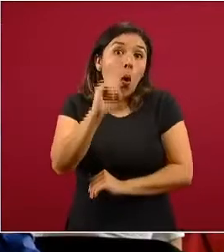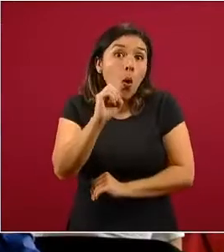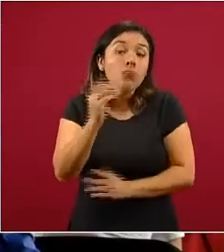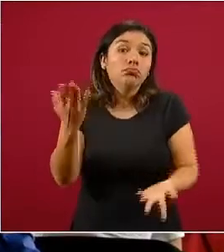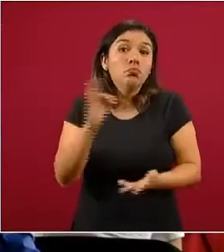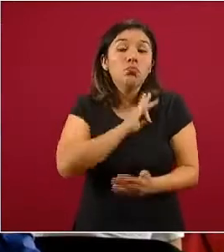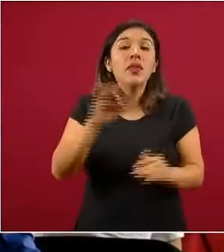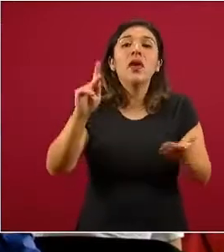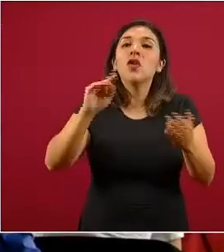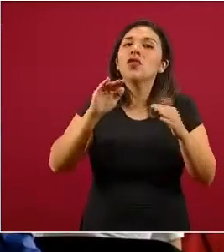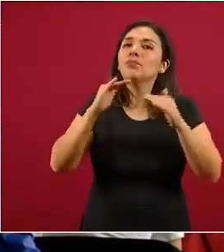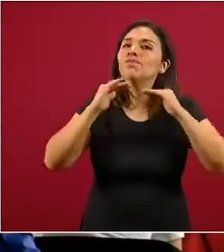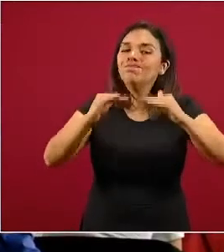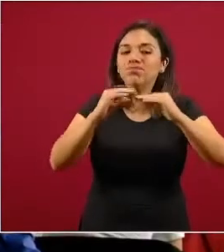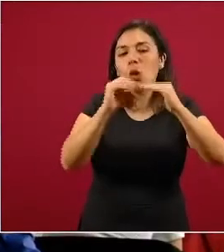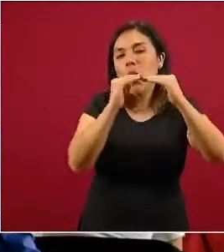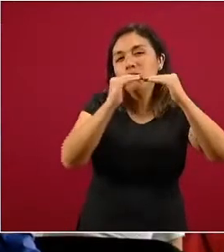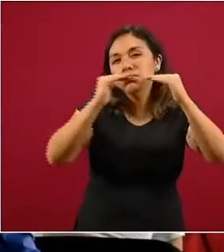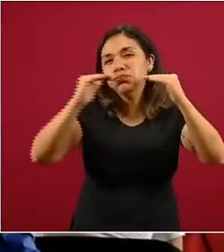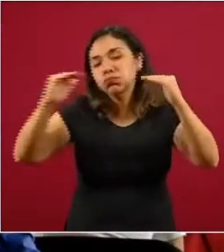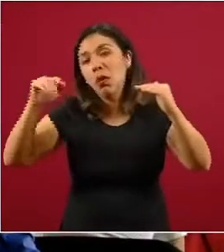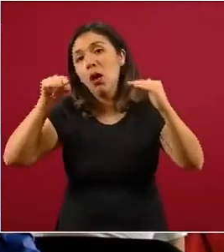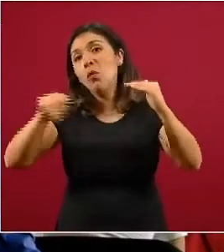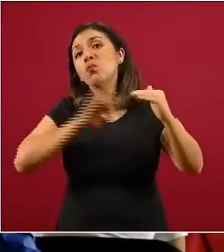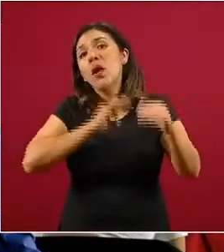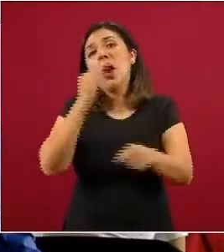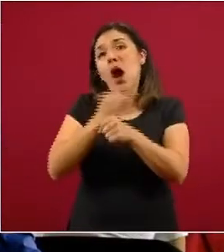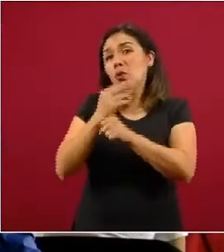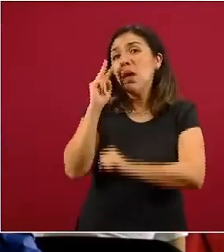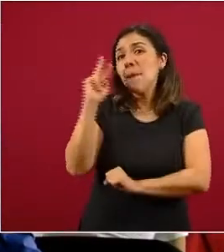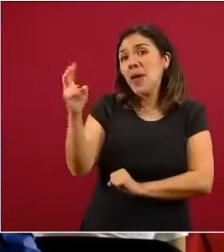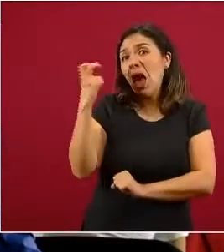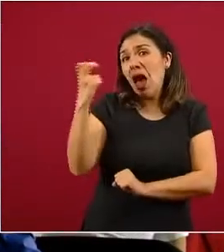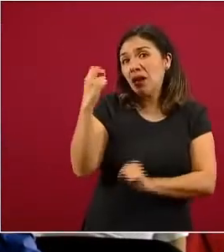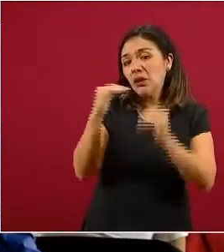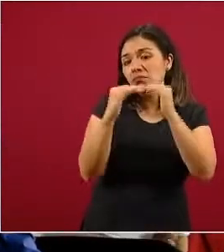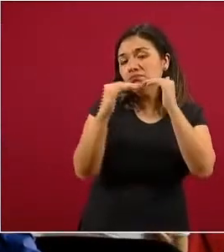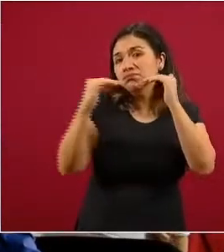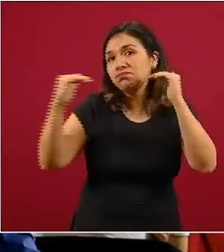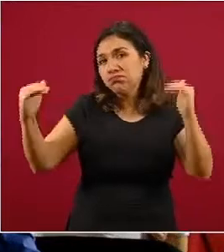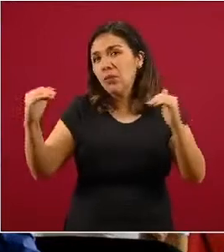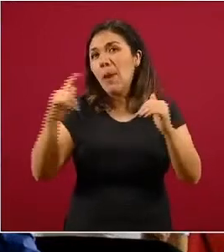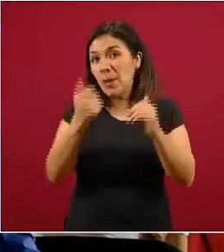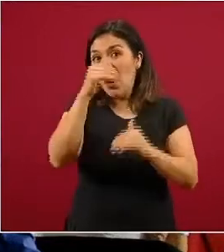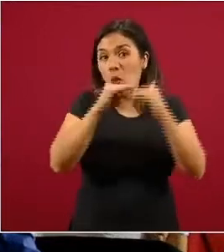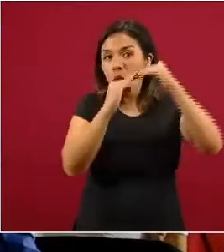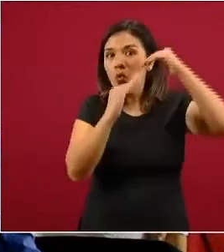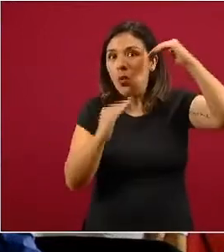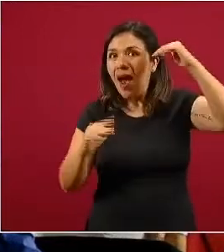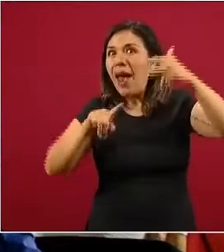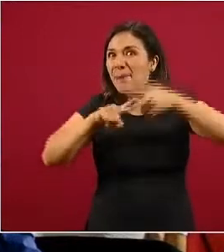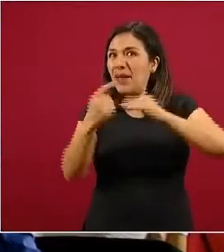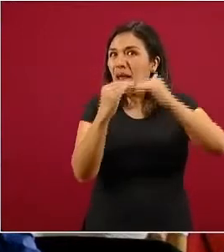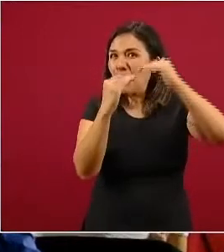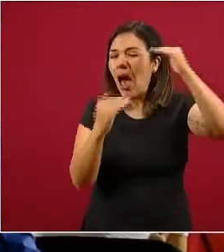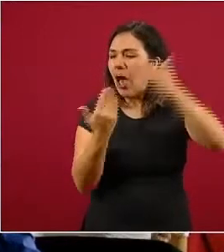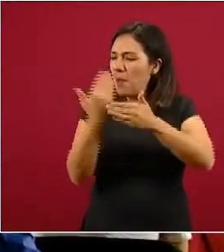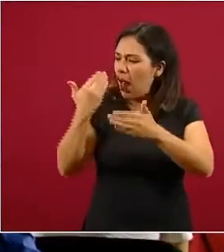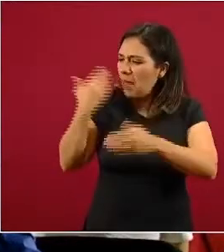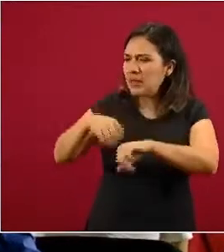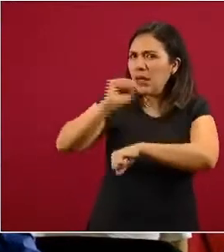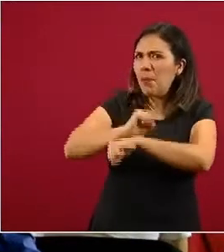desde la semana 29, 30, 31 y 32, en la 33 y 34 hay un